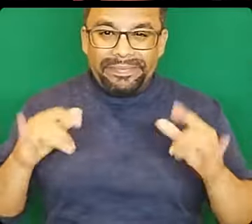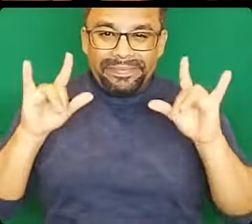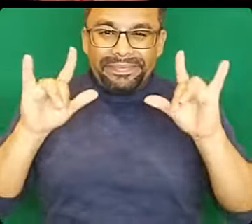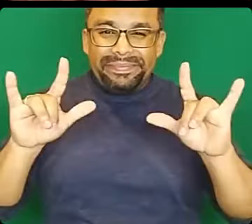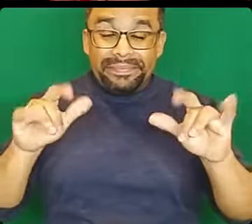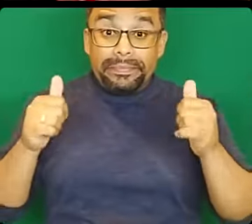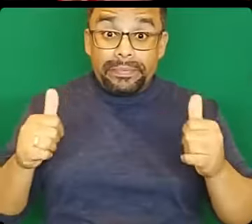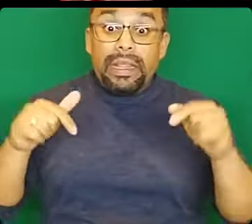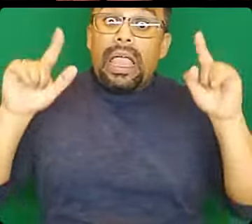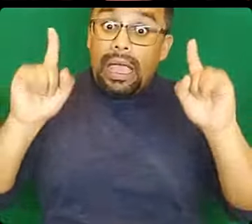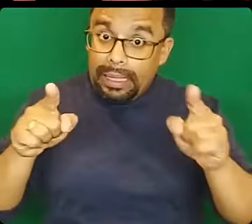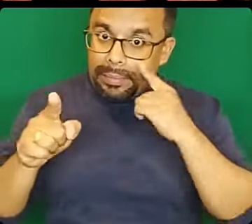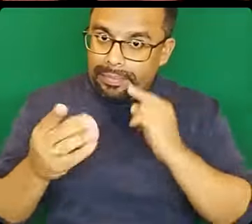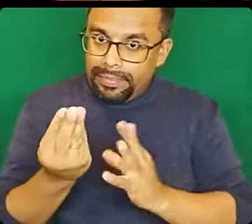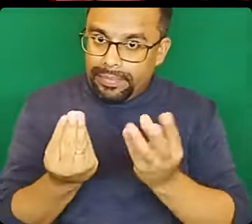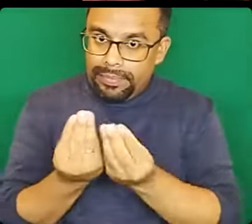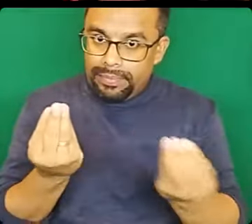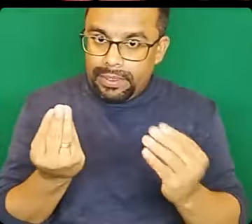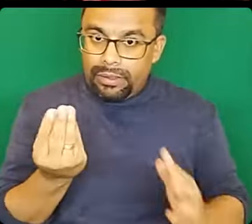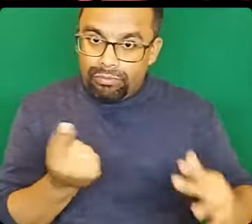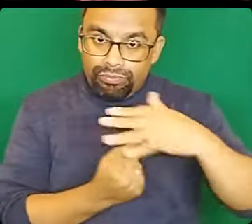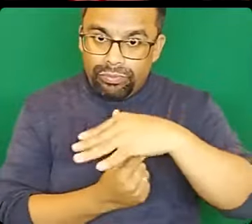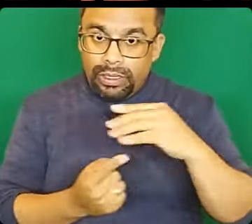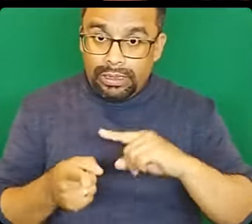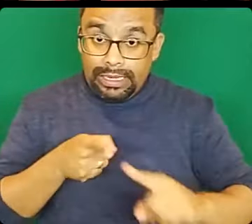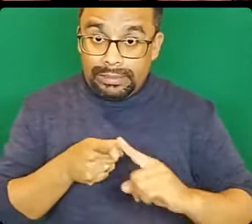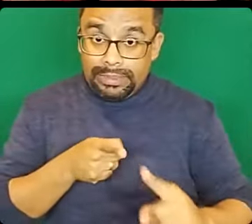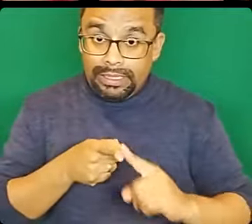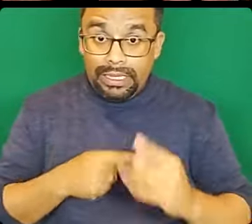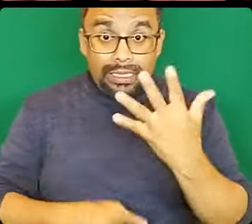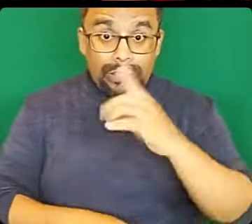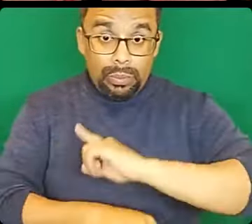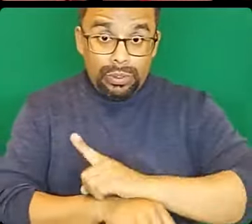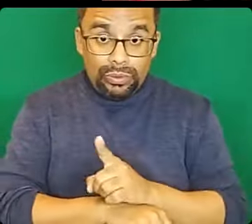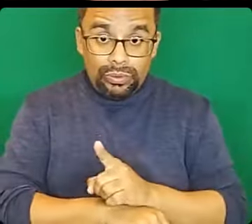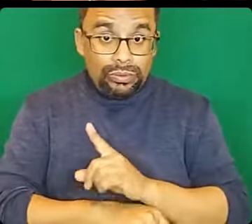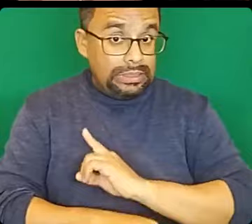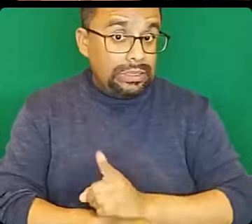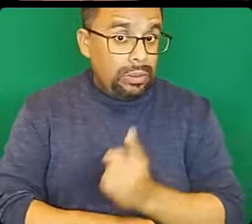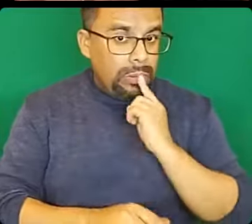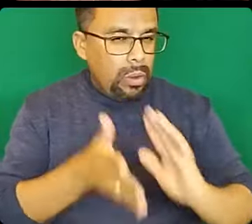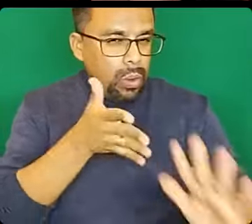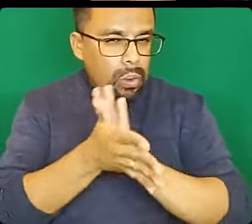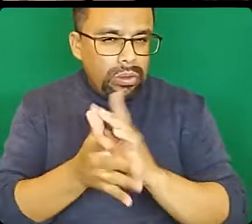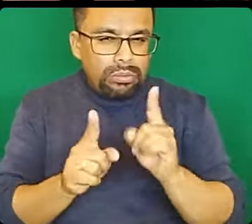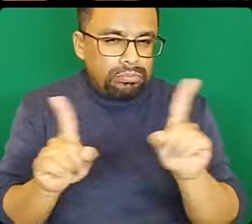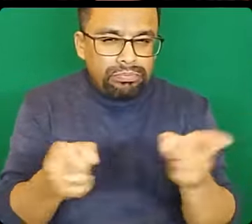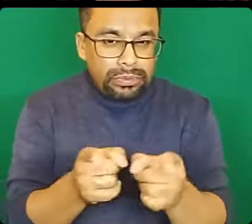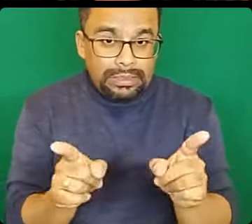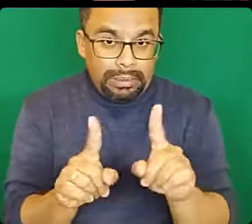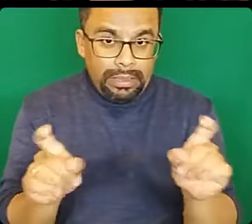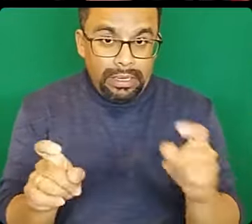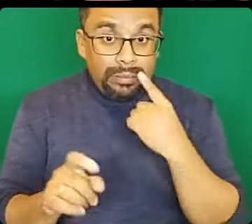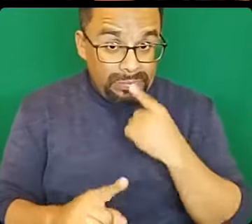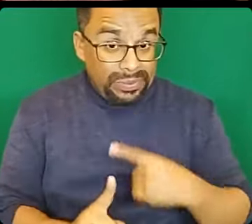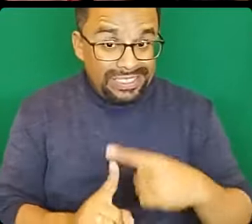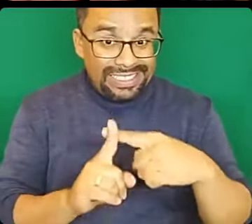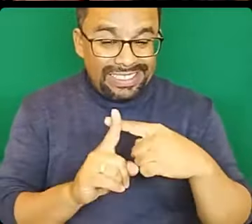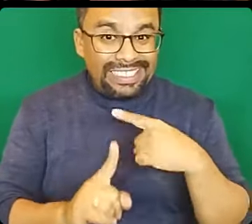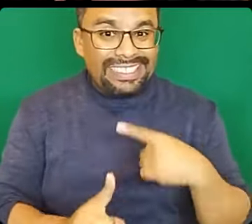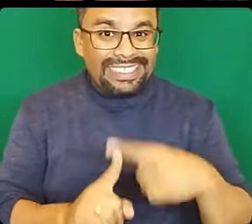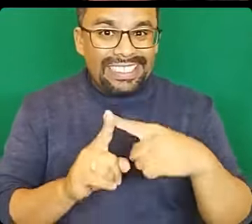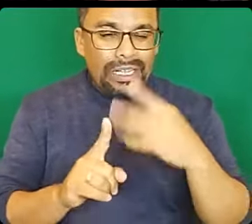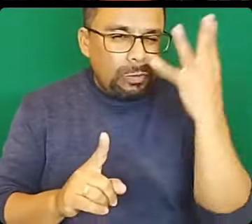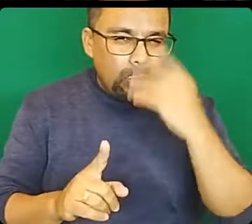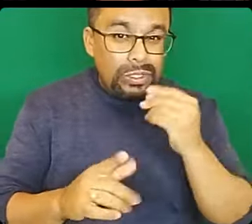la categoría transversal Transmilenio. Un corto máximo de 5 minutos donde nos cuenten una historia en Transmilenio positiva, ¿no? Muy positiva. Las cosas lindas que se